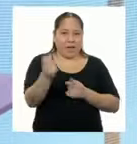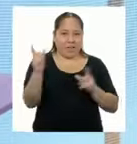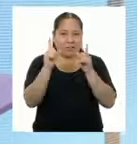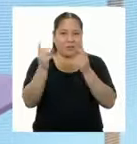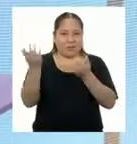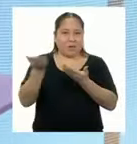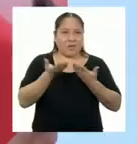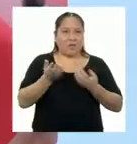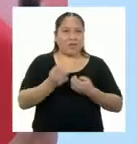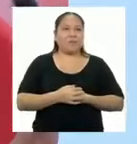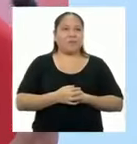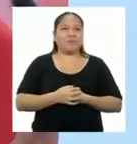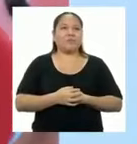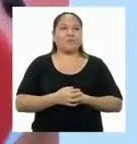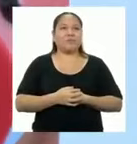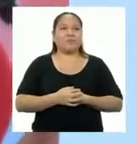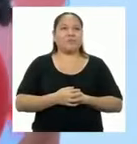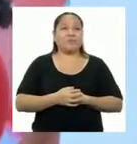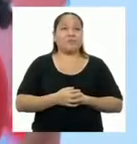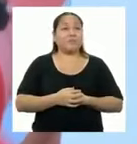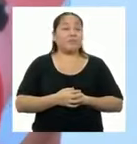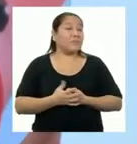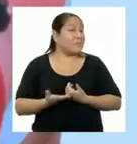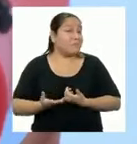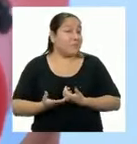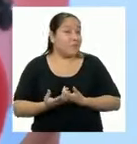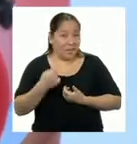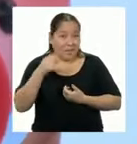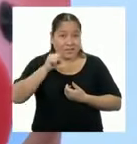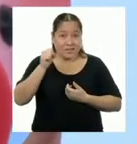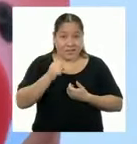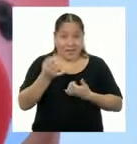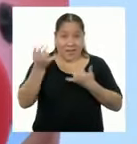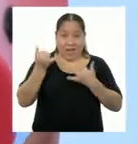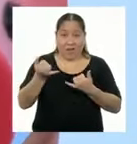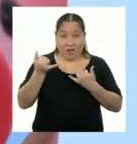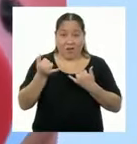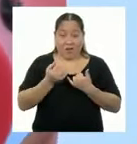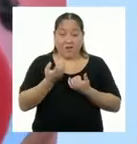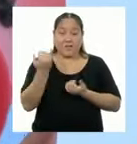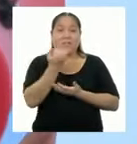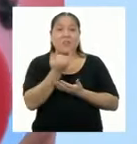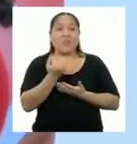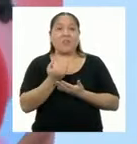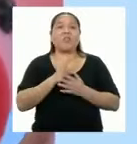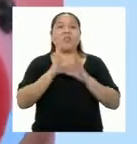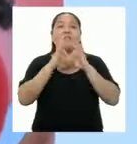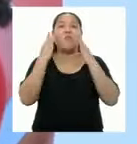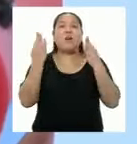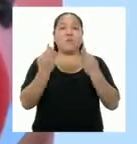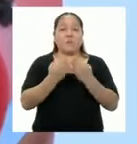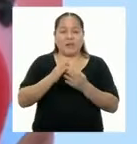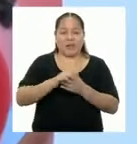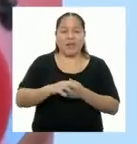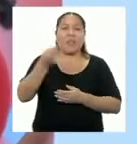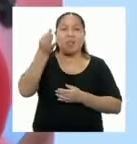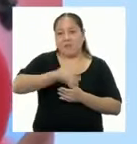mí? A ver. ¿Y qué tal? ¿Ahora sí vas a poder hacer un dibujo de tu familia de